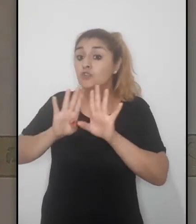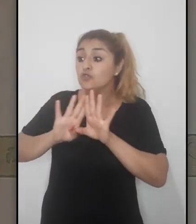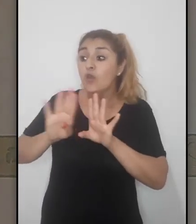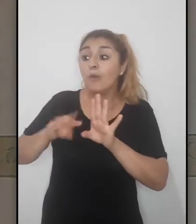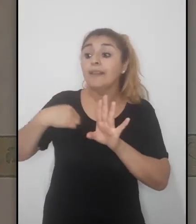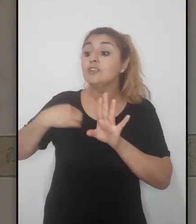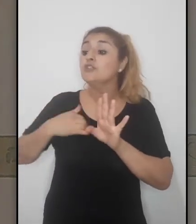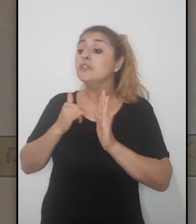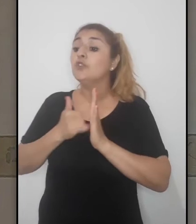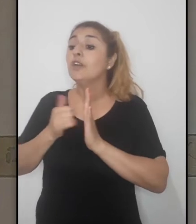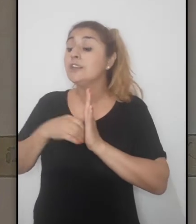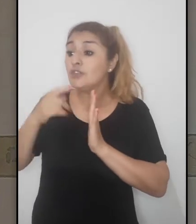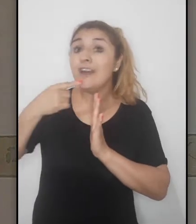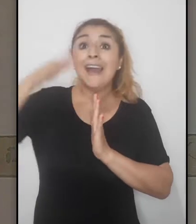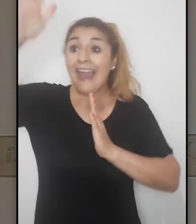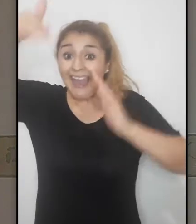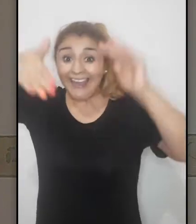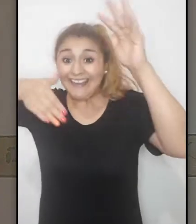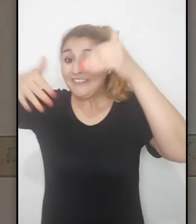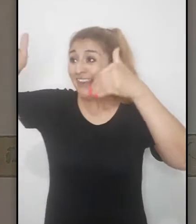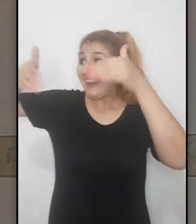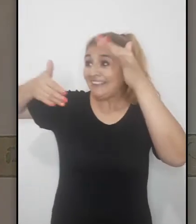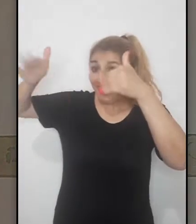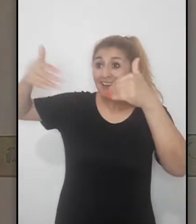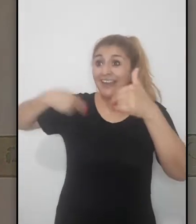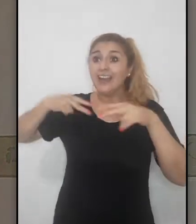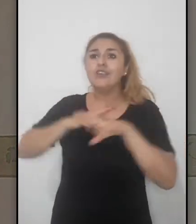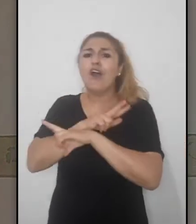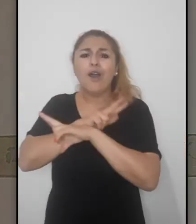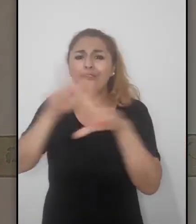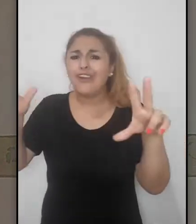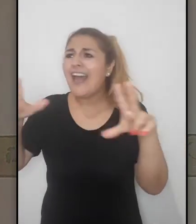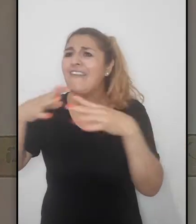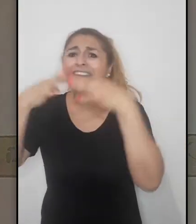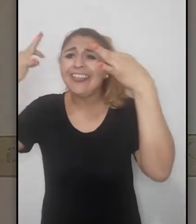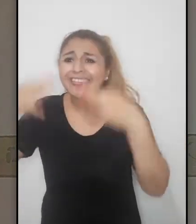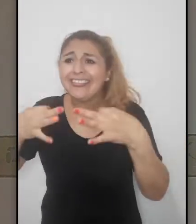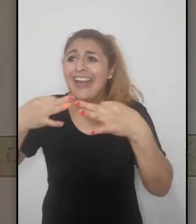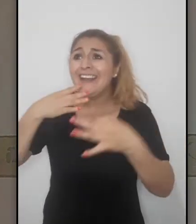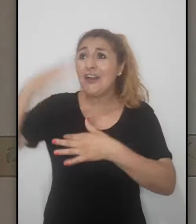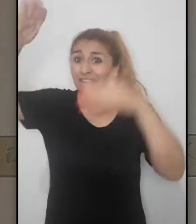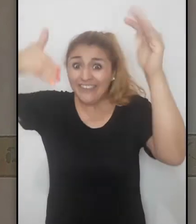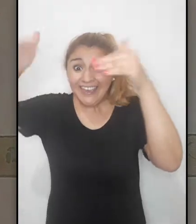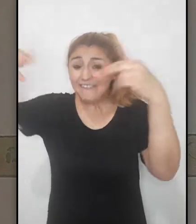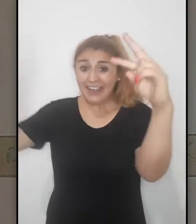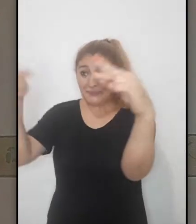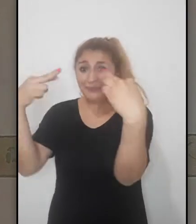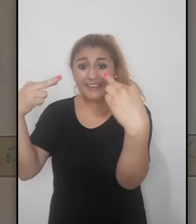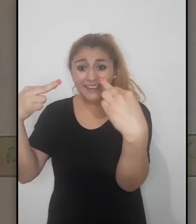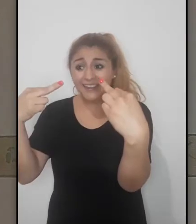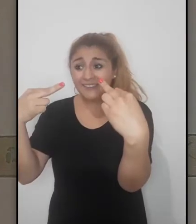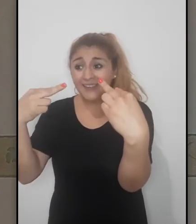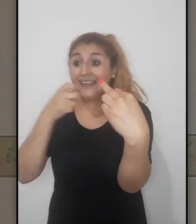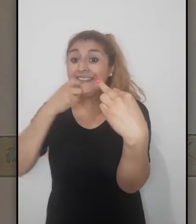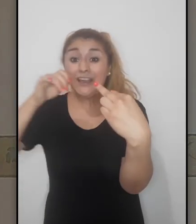ya si alguna según no sea mi voz según escuché la verdad yo vine a hablar de la verdad y abre la puerta